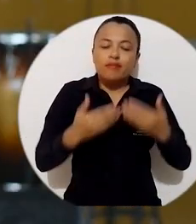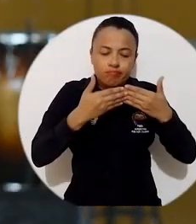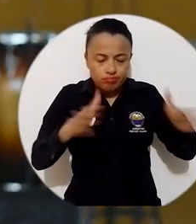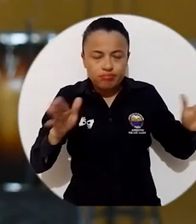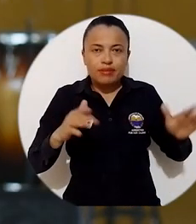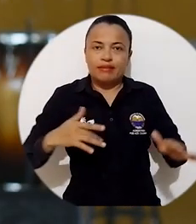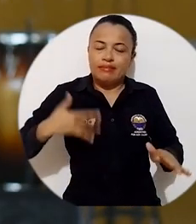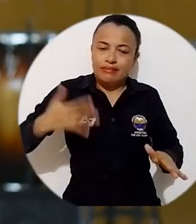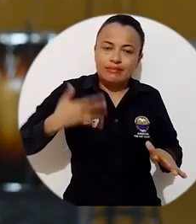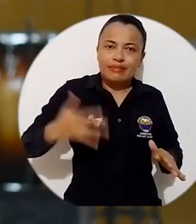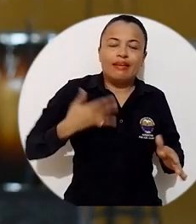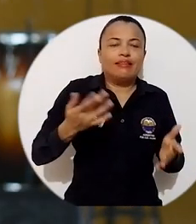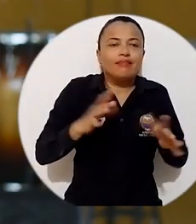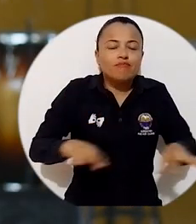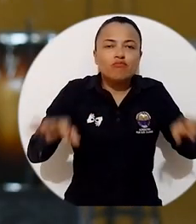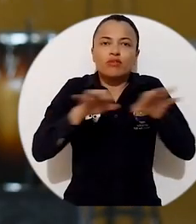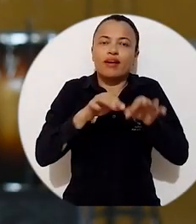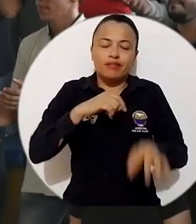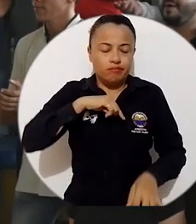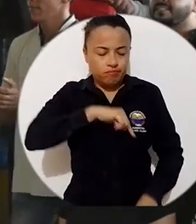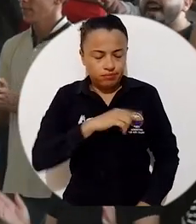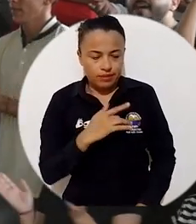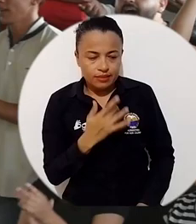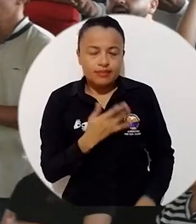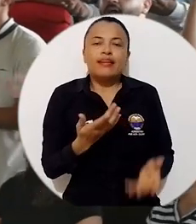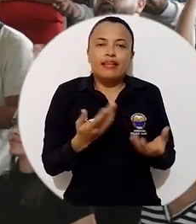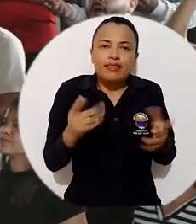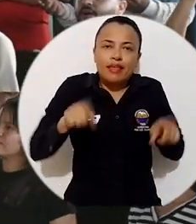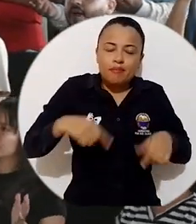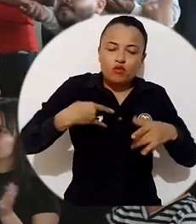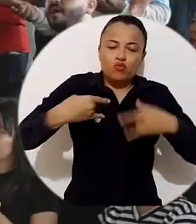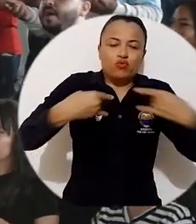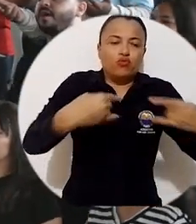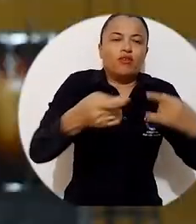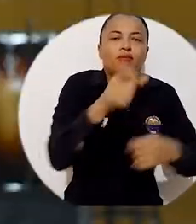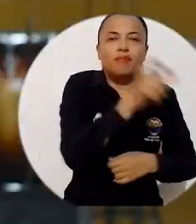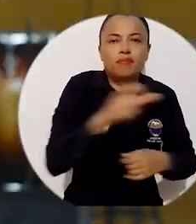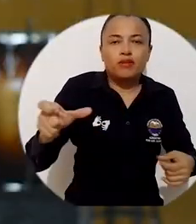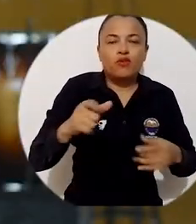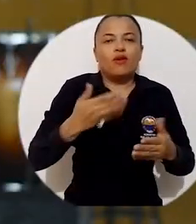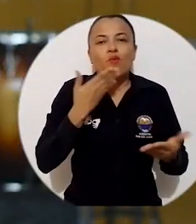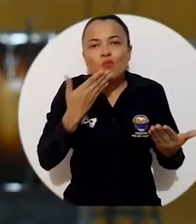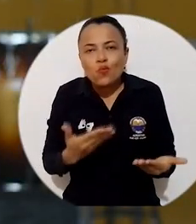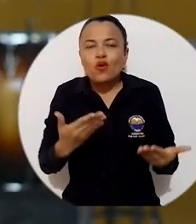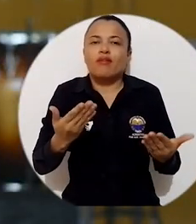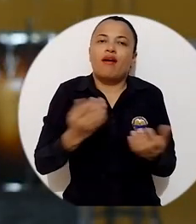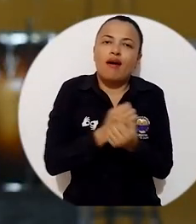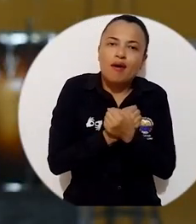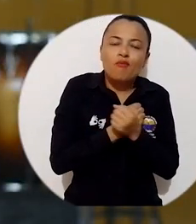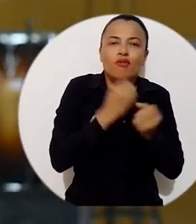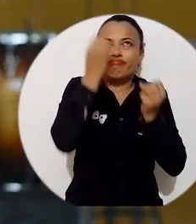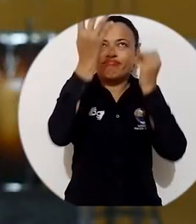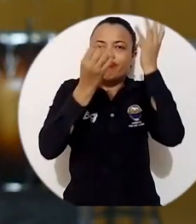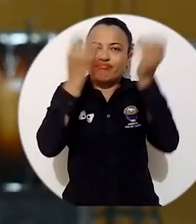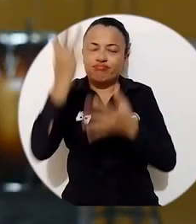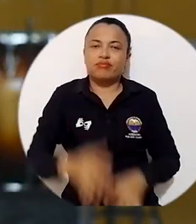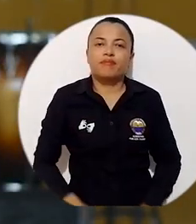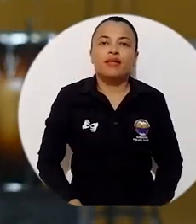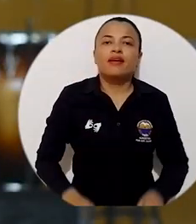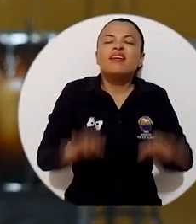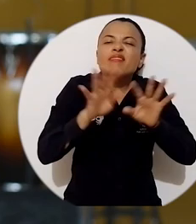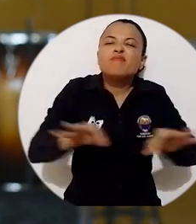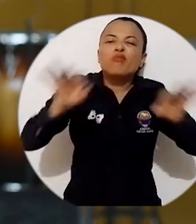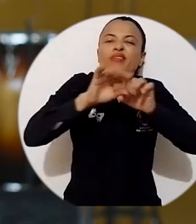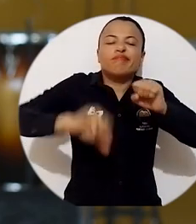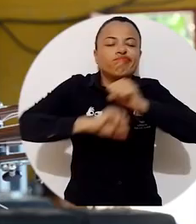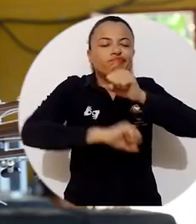los sentidos a sentir de verdad ese vibrar interno para poder transmitirlo hacia los demás en bondad, en amor,